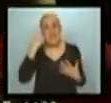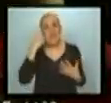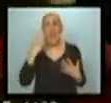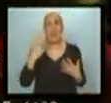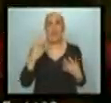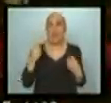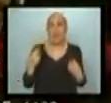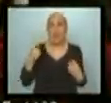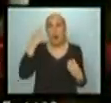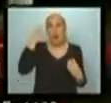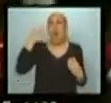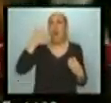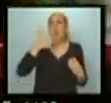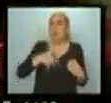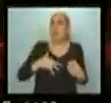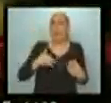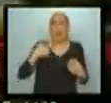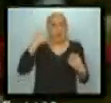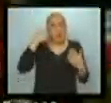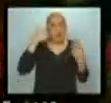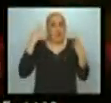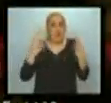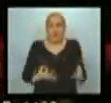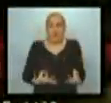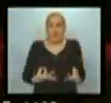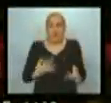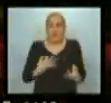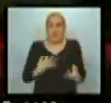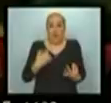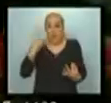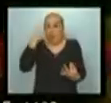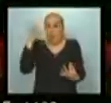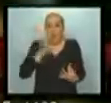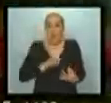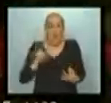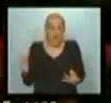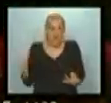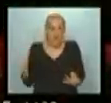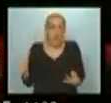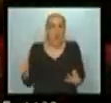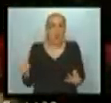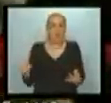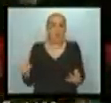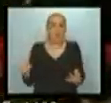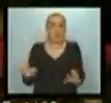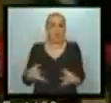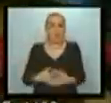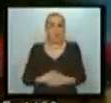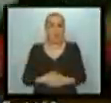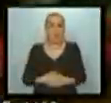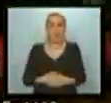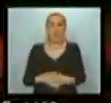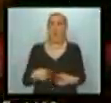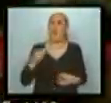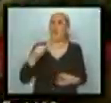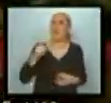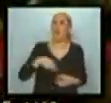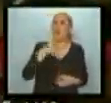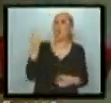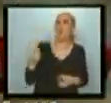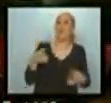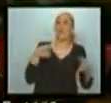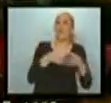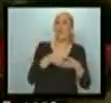costaba caer, ¿no? Caer en la cuenta que estábamos de nuevo en una instancia importante. Porque al revés de otras elecciones,